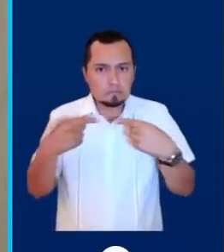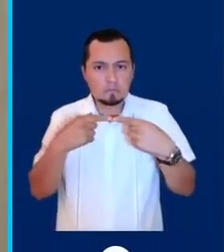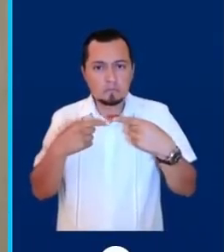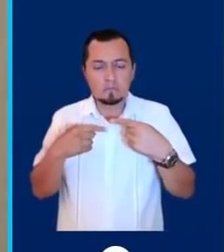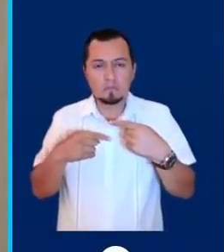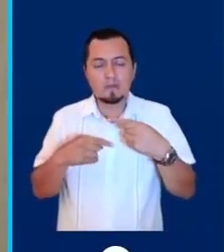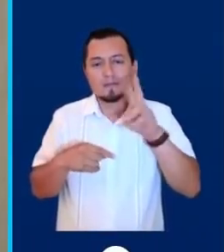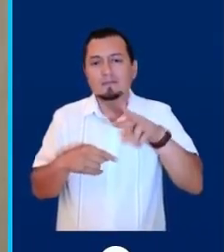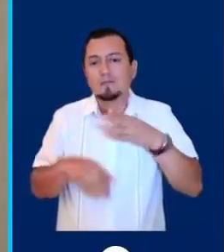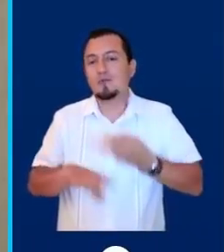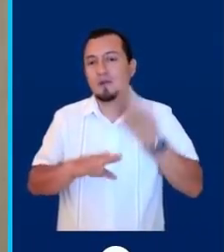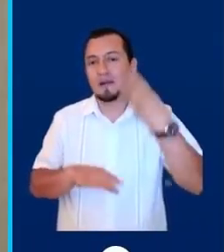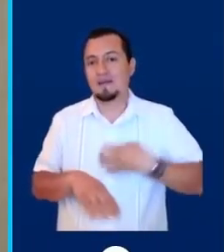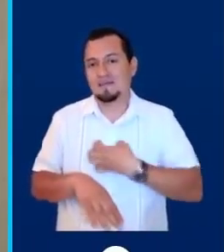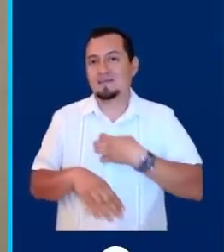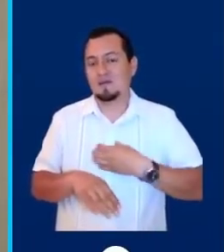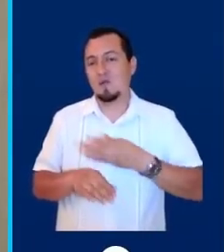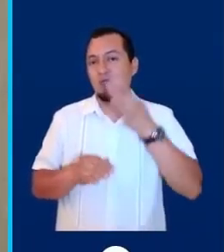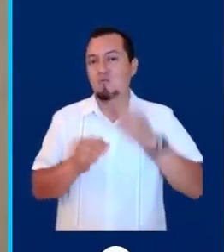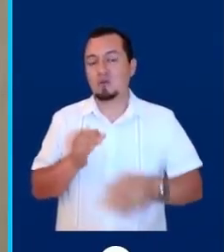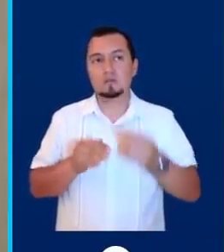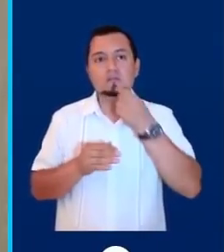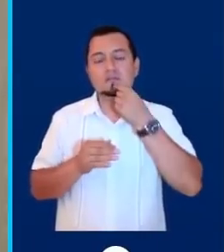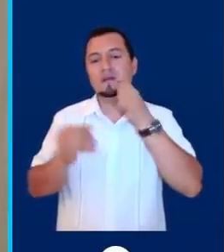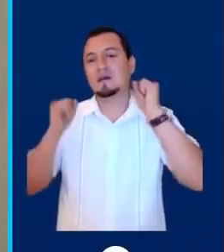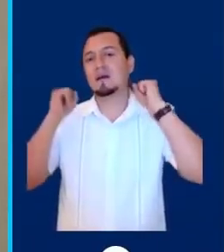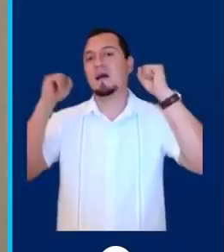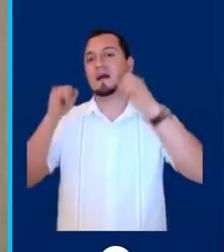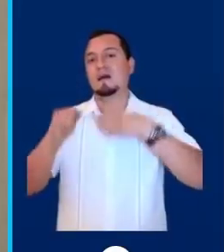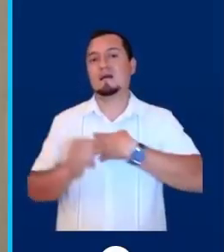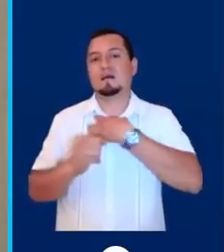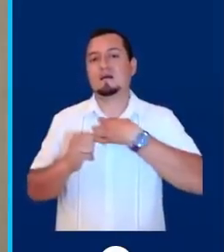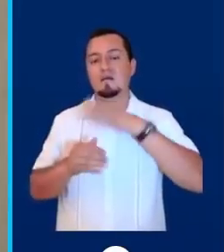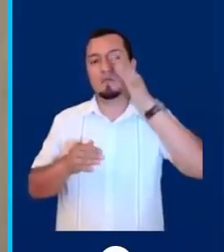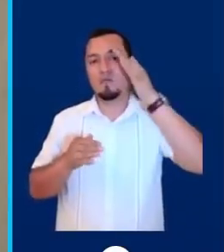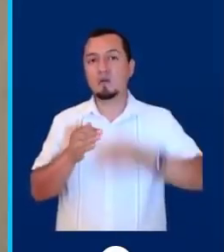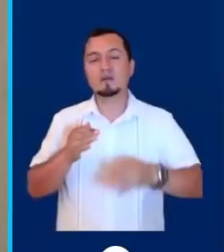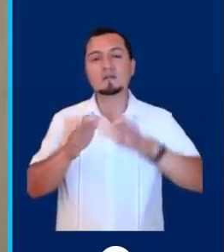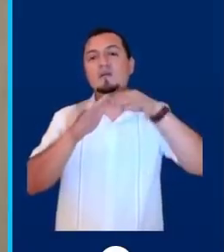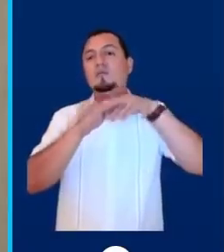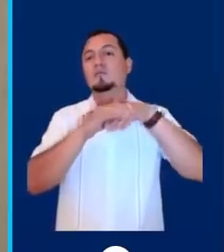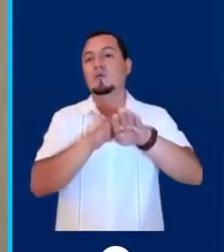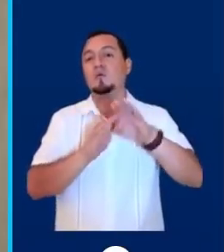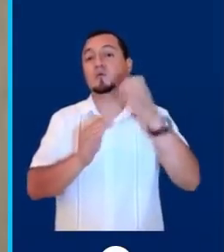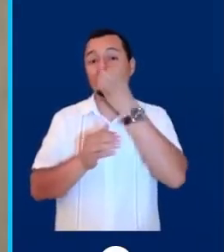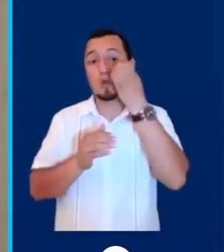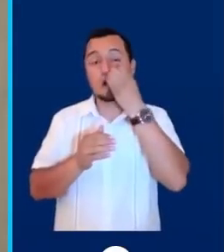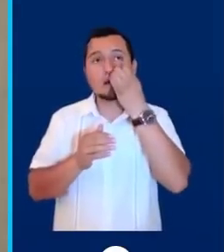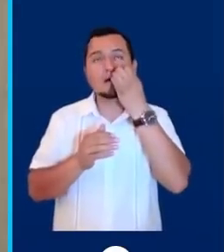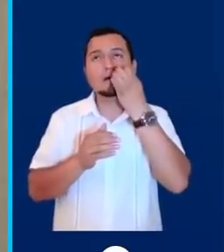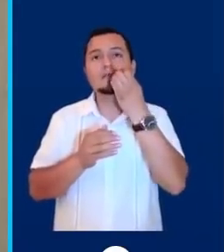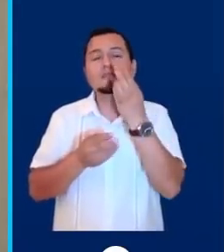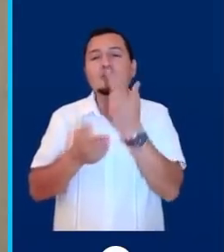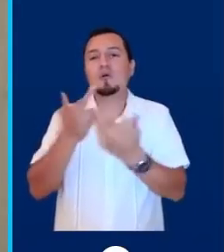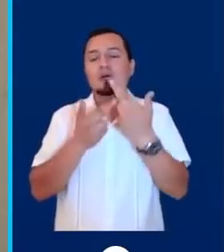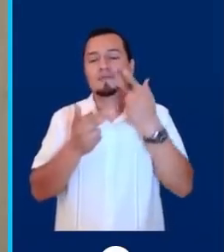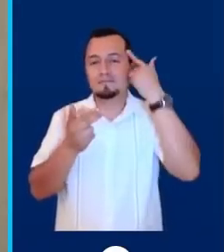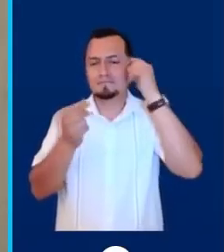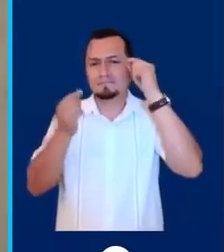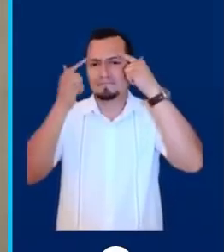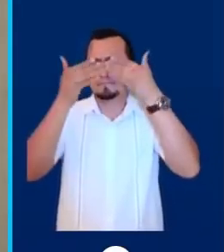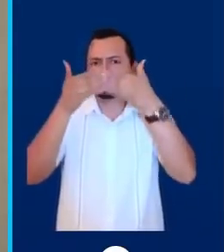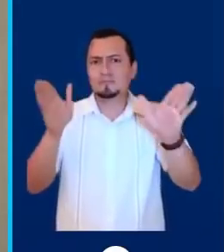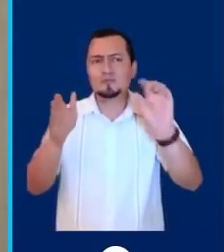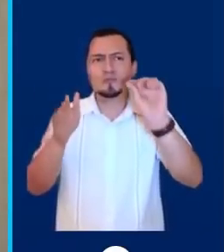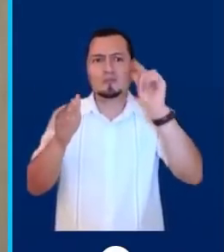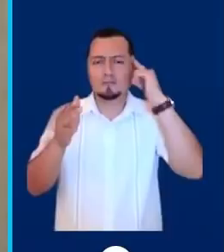mucha alegría y un enorme deseo de que nuestras niñas y niños puedan regresar a sus escuelas, que puedan